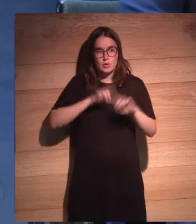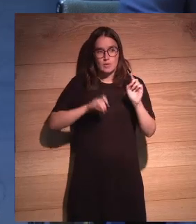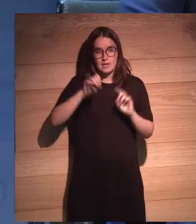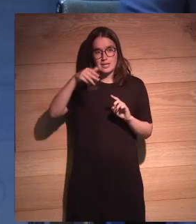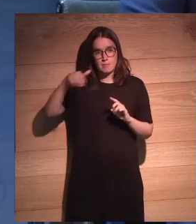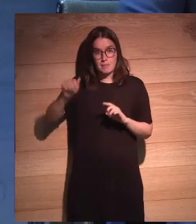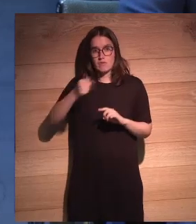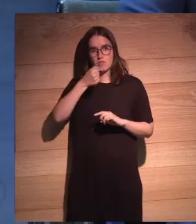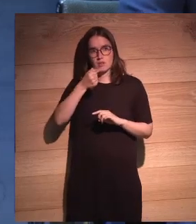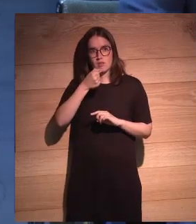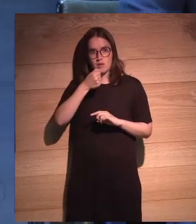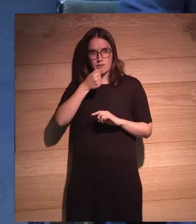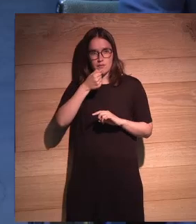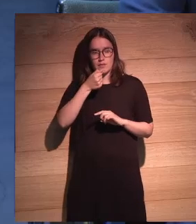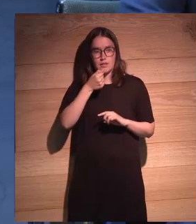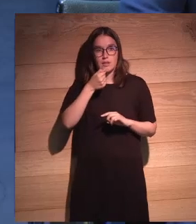sigma dice,